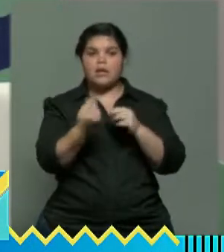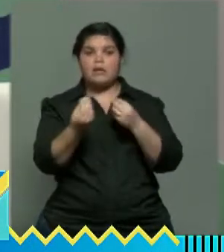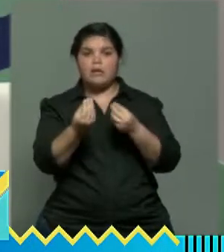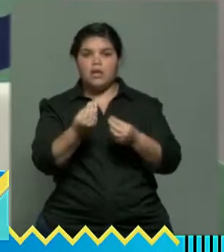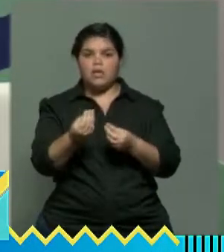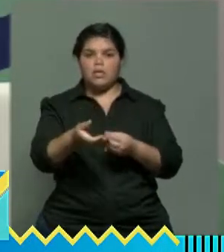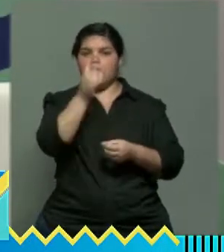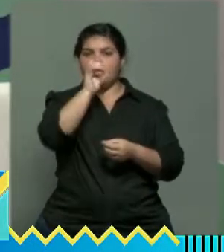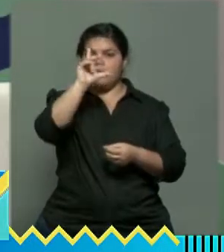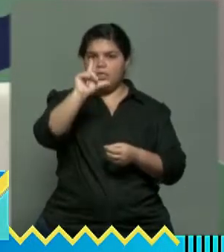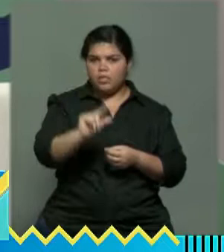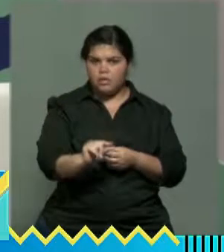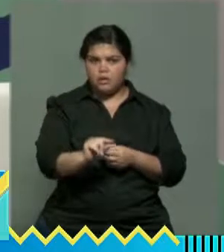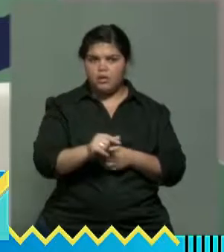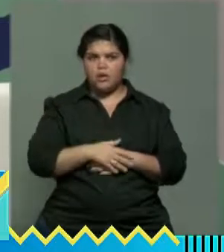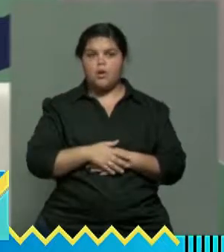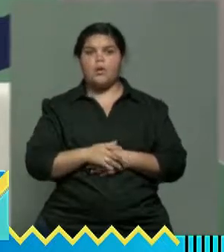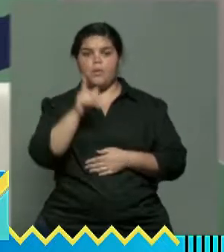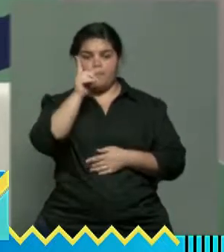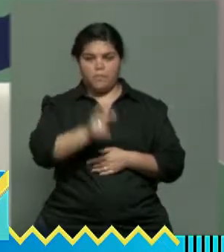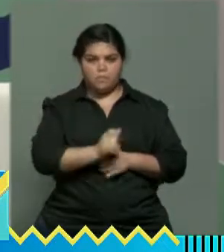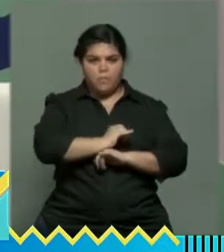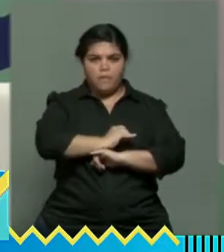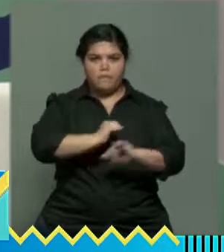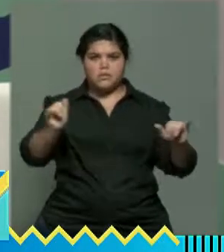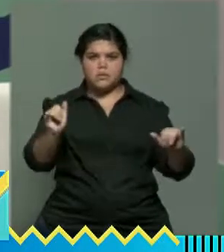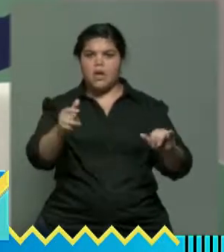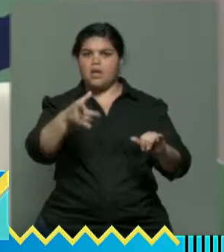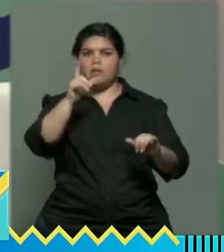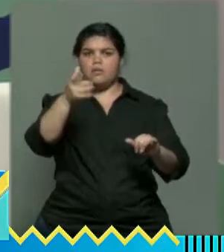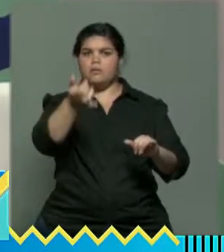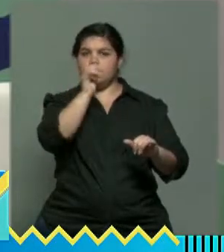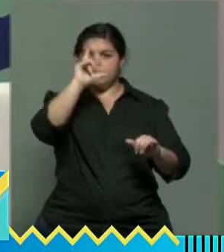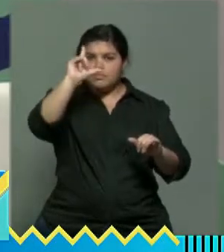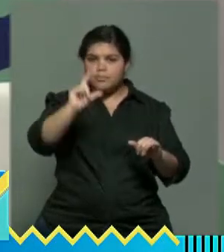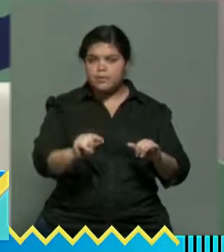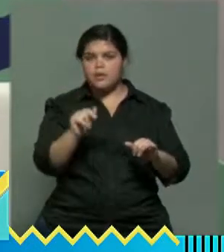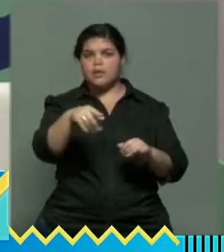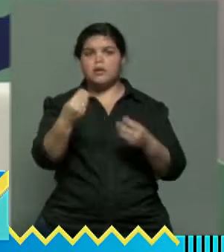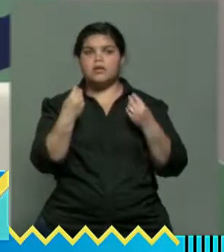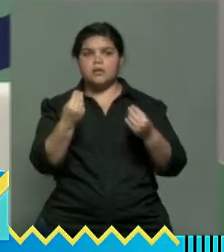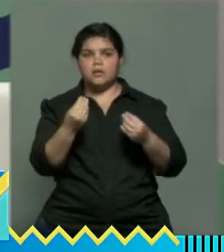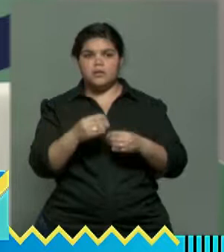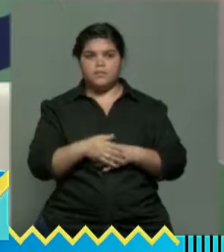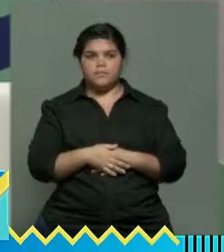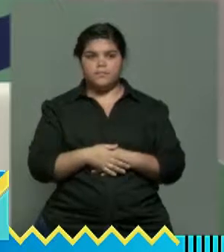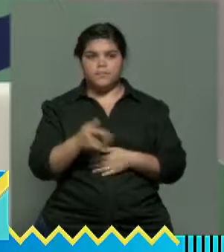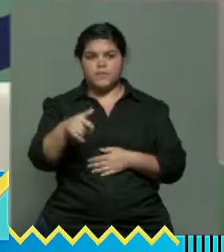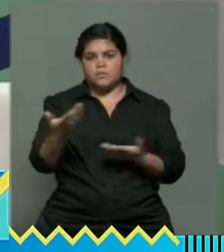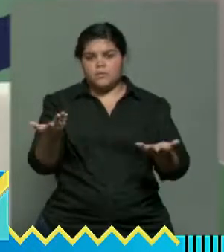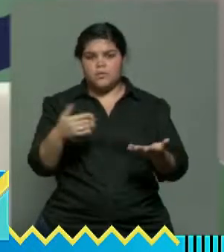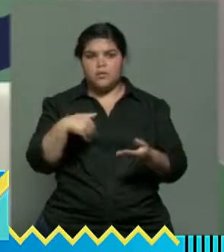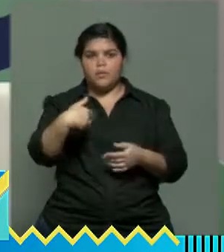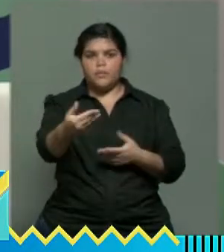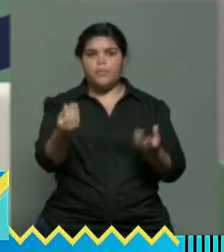Cuando alguien te dice del Estado Nacional que tienes que bajar el consumo o que va a desincentivar el consumo, ¿qué le decís a la familia viñatera? Pues decís, bueno, no tengo futuro.